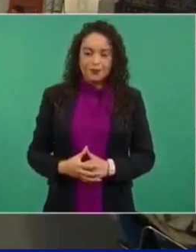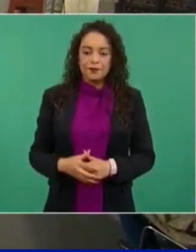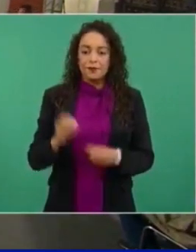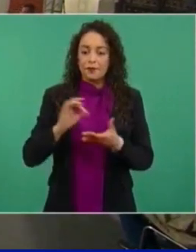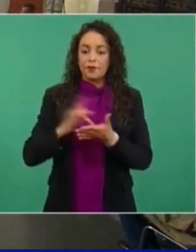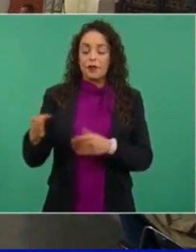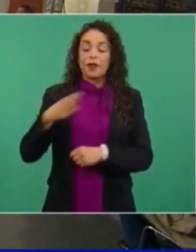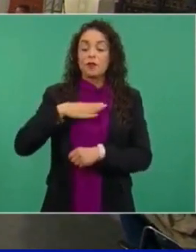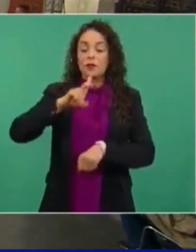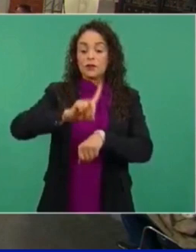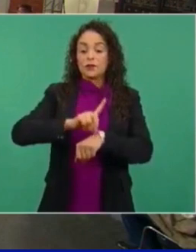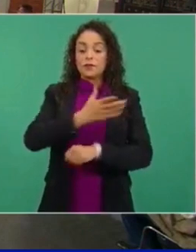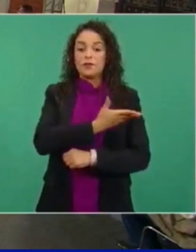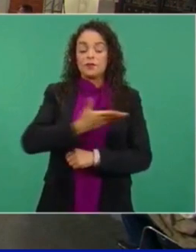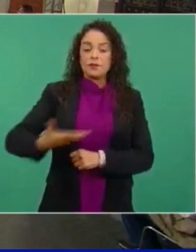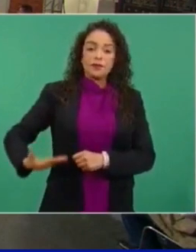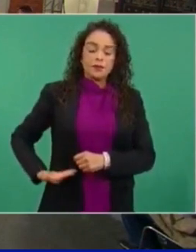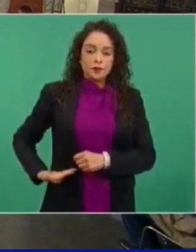Buenos días, señor presidente.